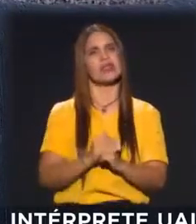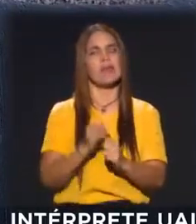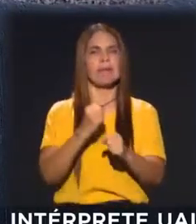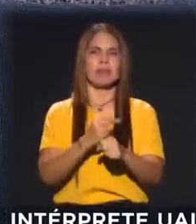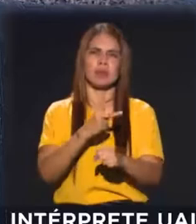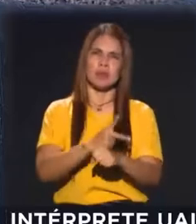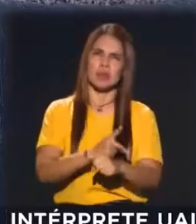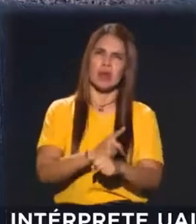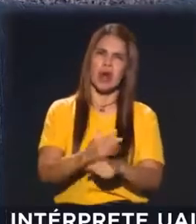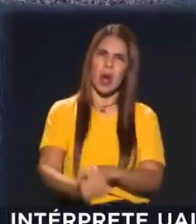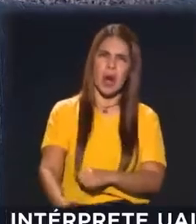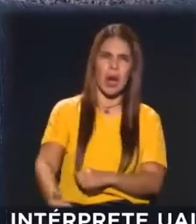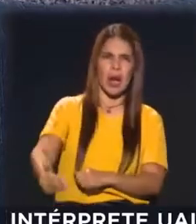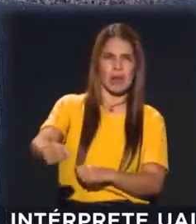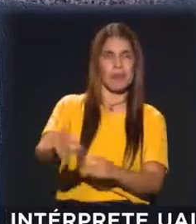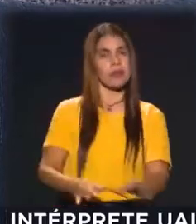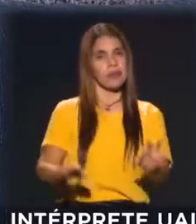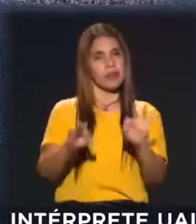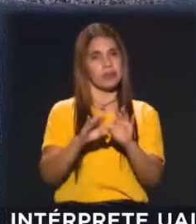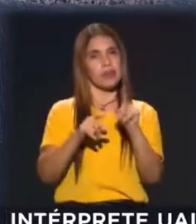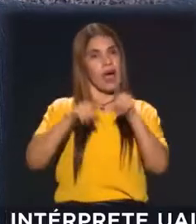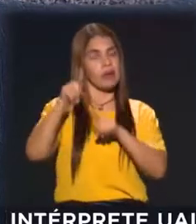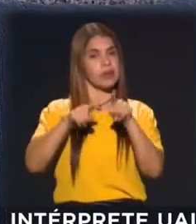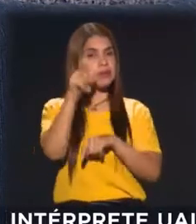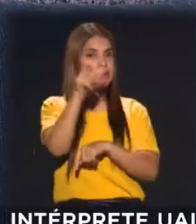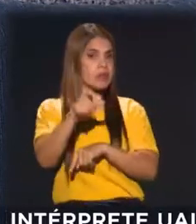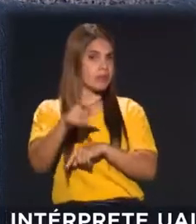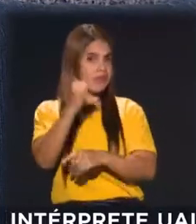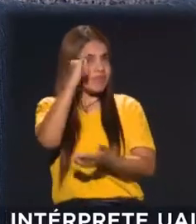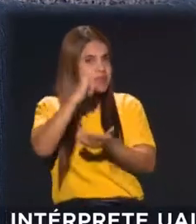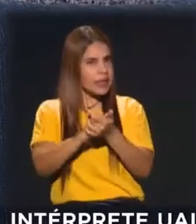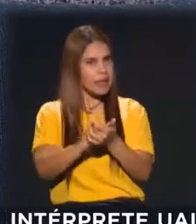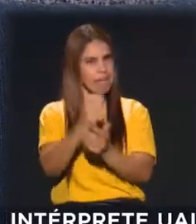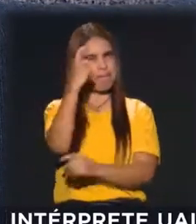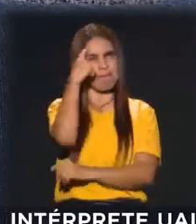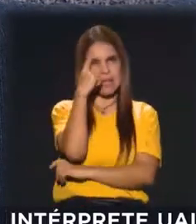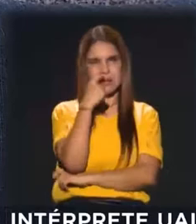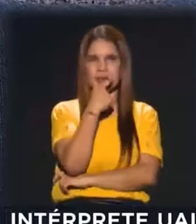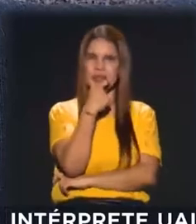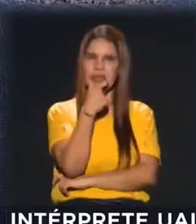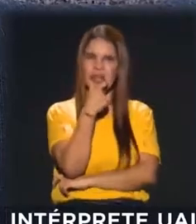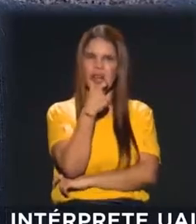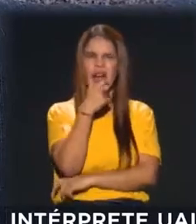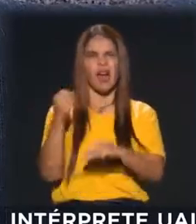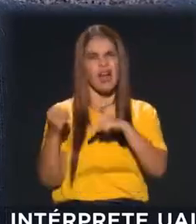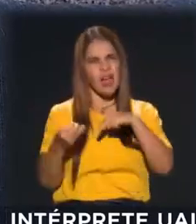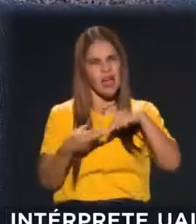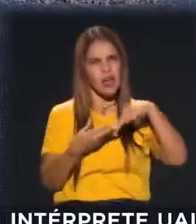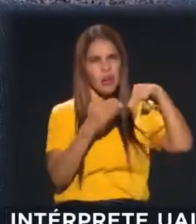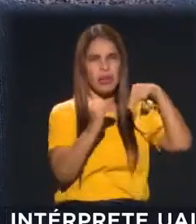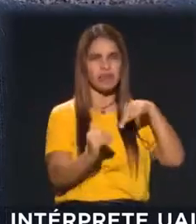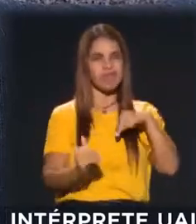idea que es bien interesante. La mayoría de las personas creen y siguen pensando que la palabra educación